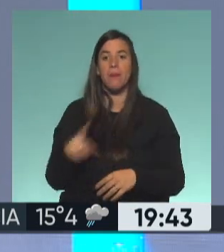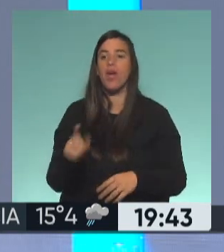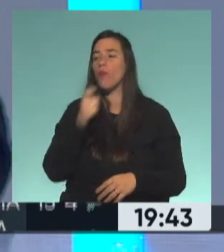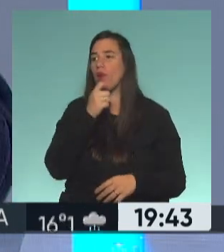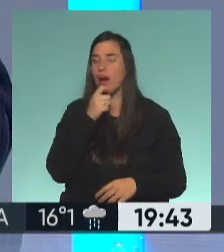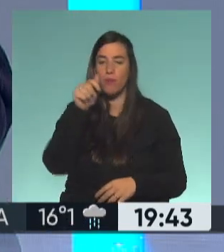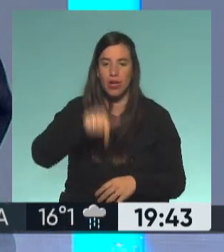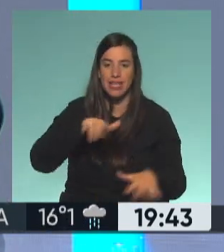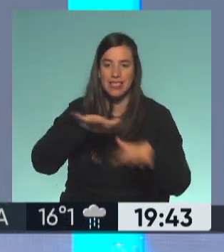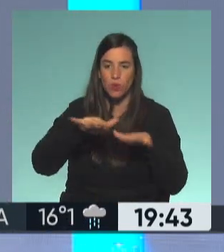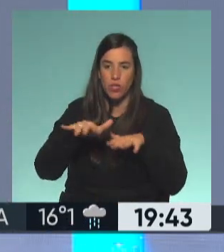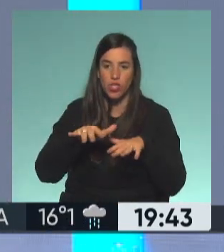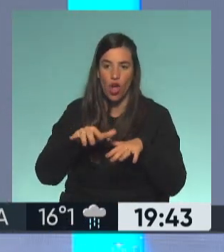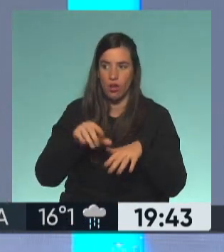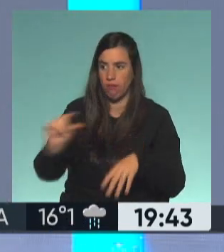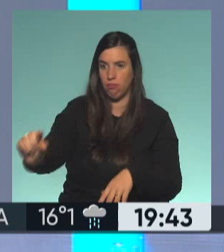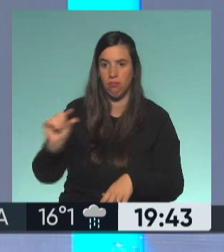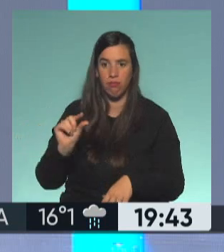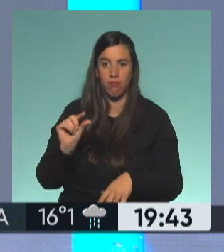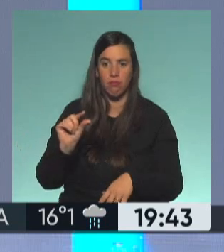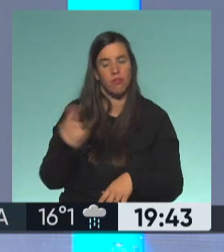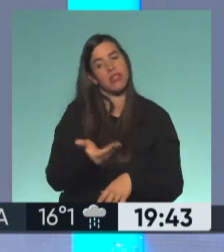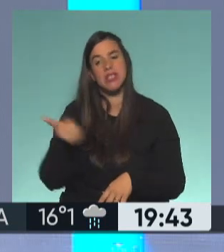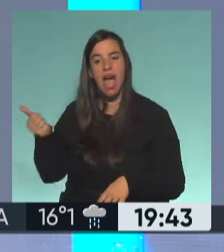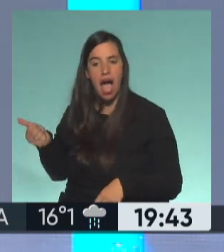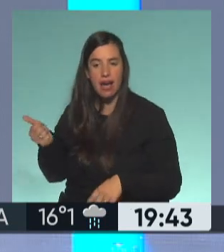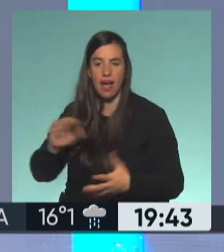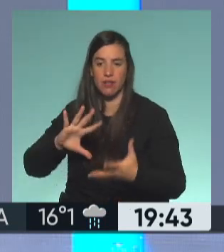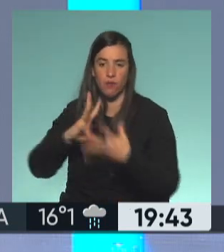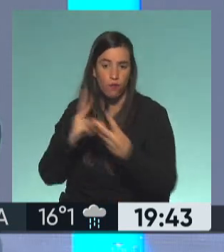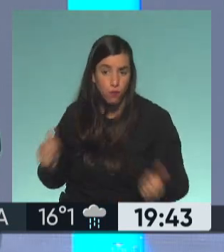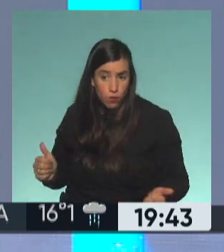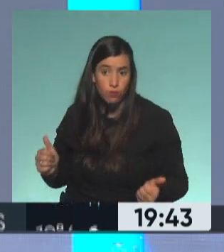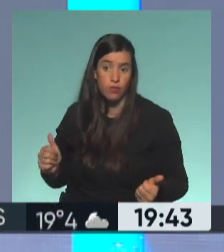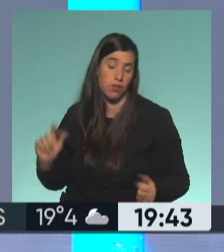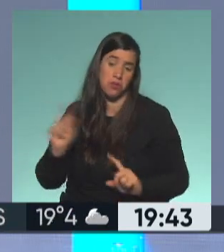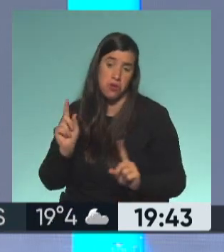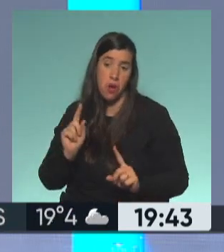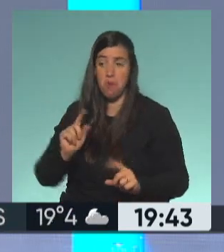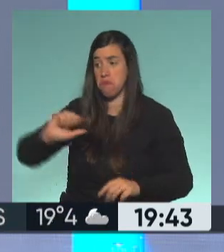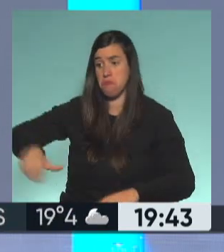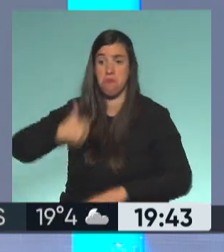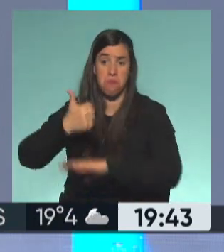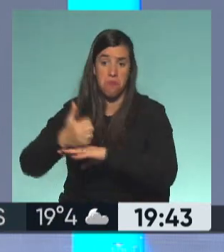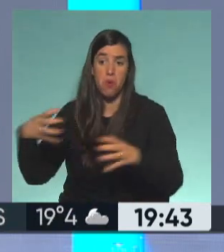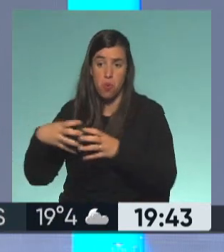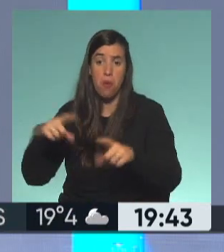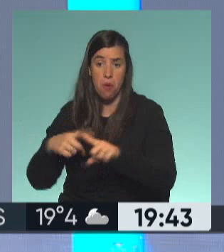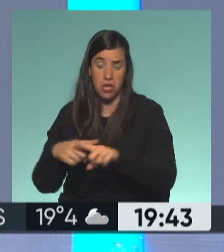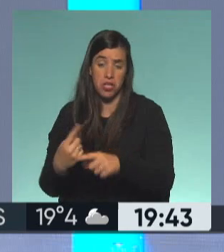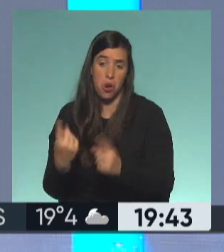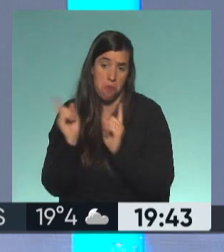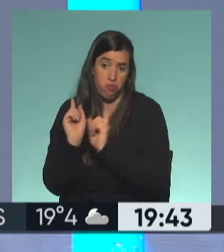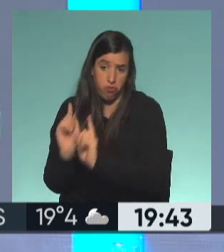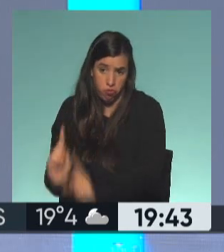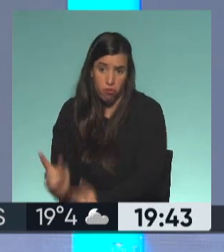financiamiento y desaparecen. Como logran calar en sectores importantes de la población, vos podés tener al establishment en contra y lo podés